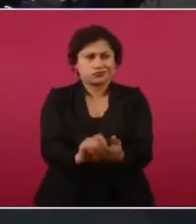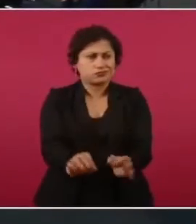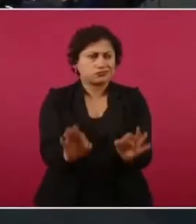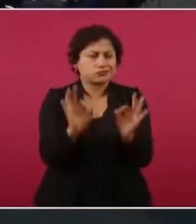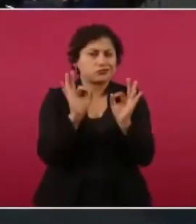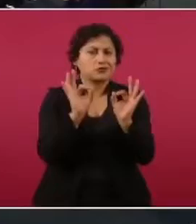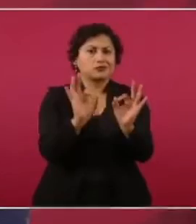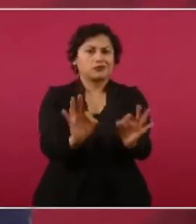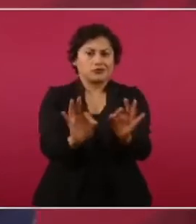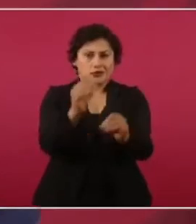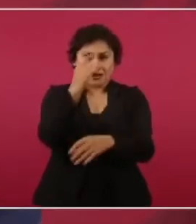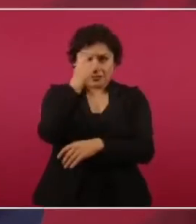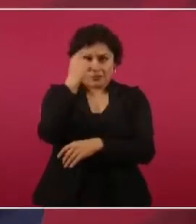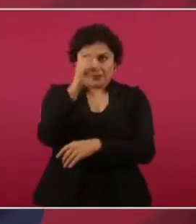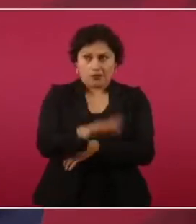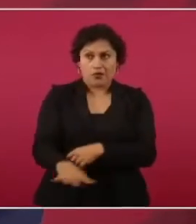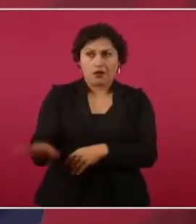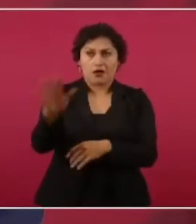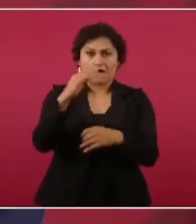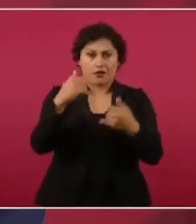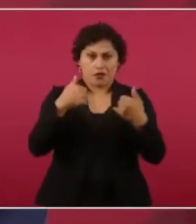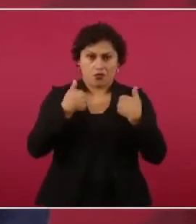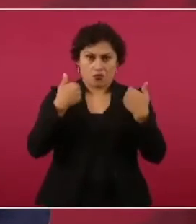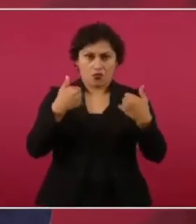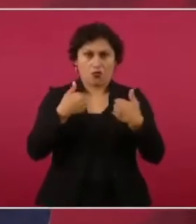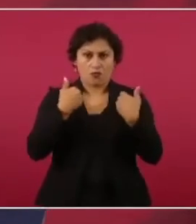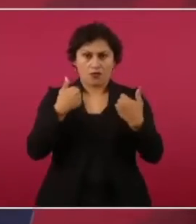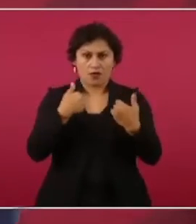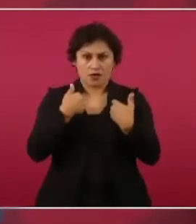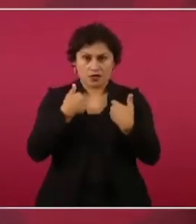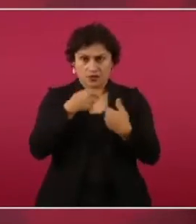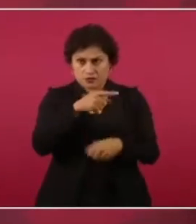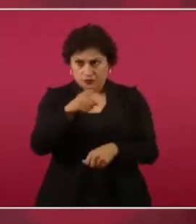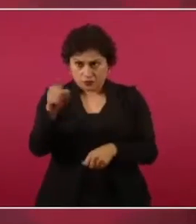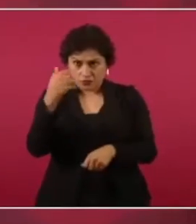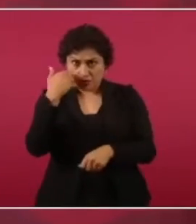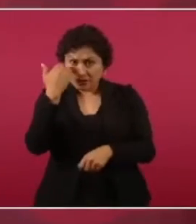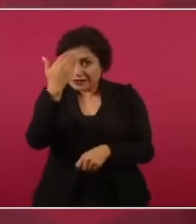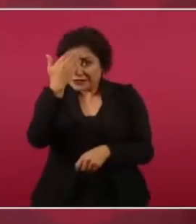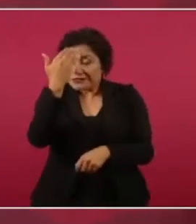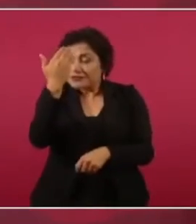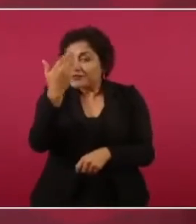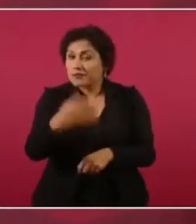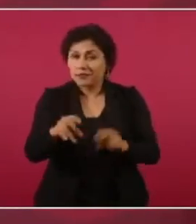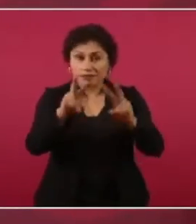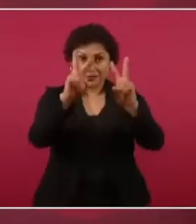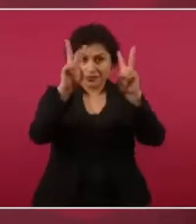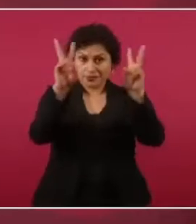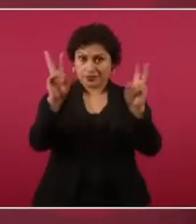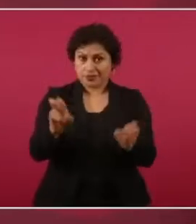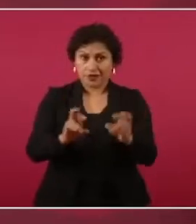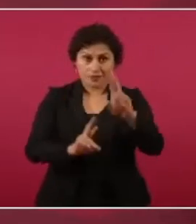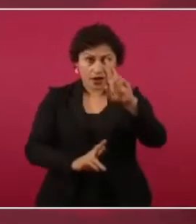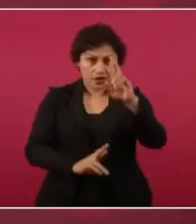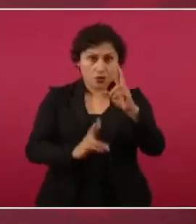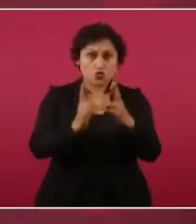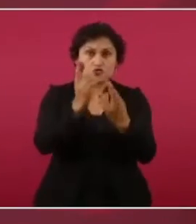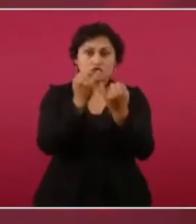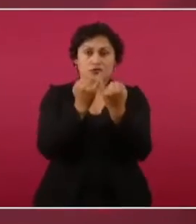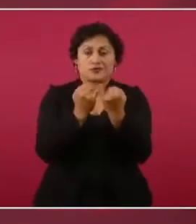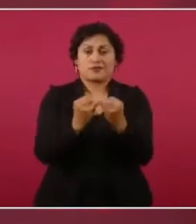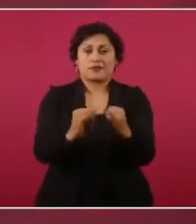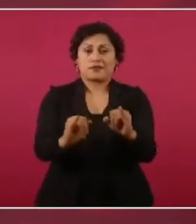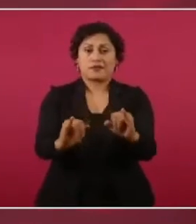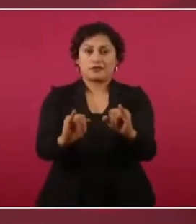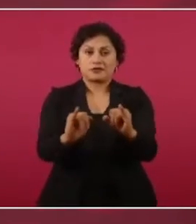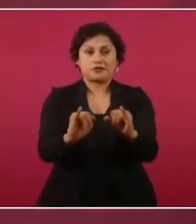para los jóvenes. Si quieren saber qué fue la revolución de independencia, hay